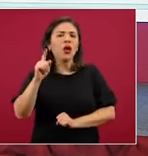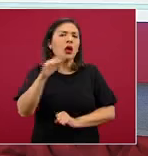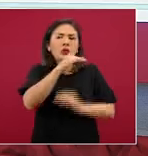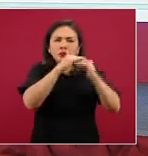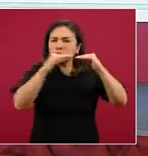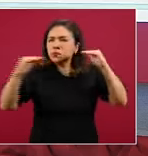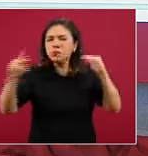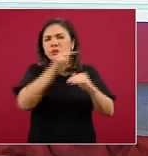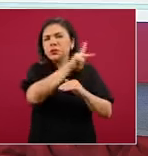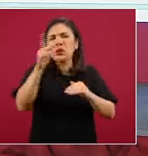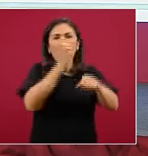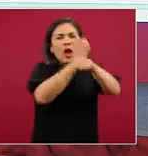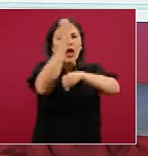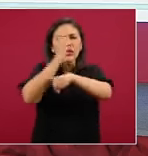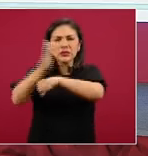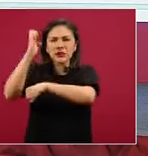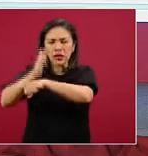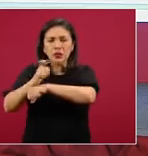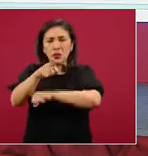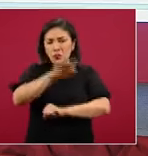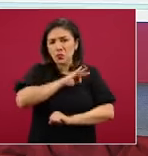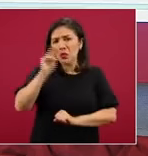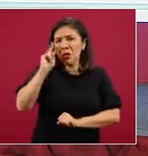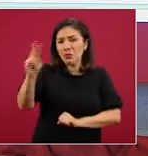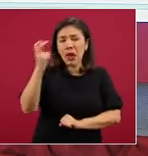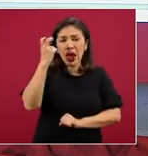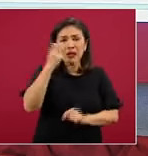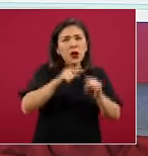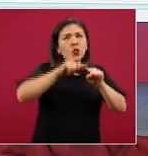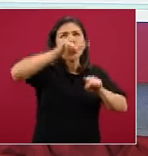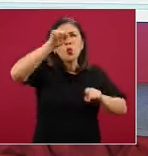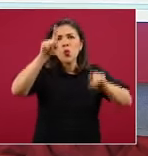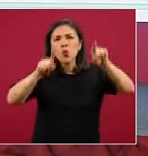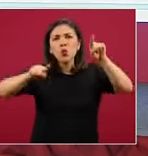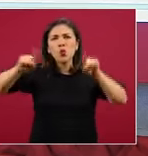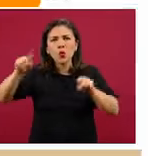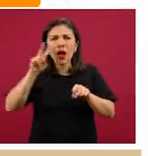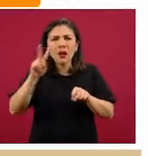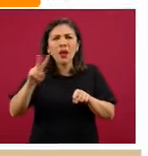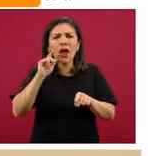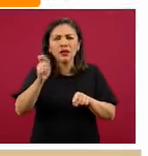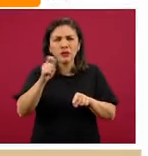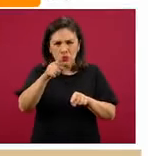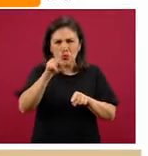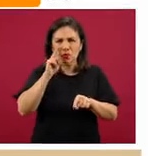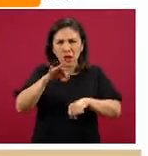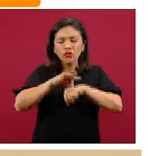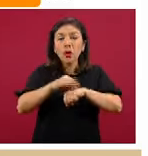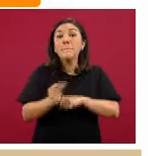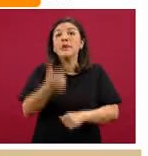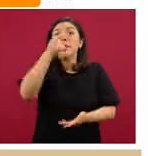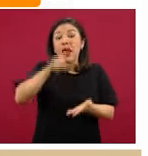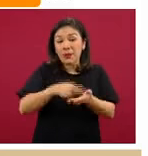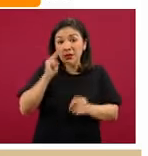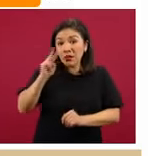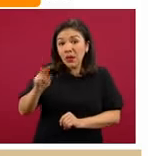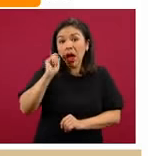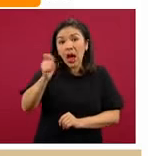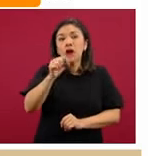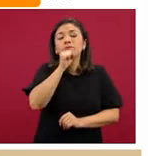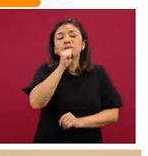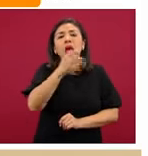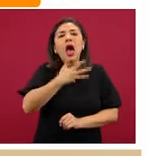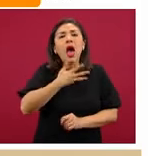las entidades federativas, y podemos ver en esta curva, para los que la ven por primera vez, es una curva que